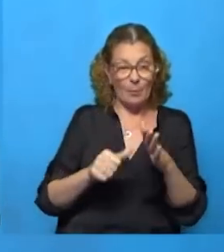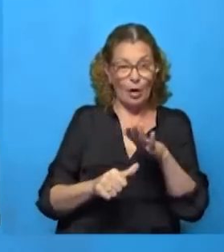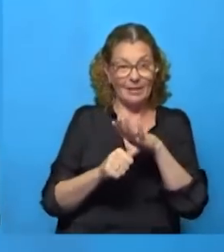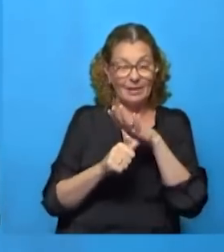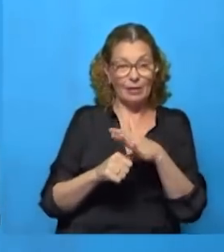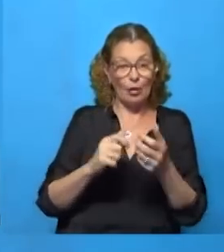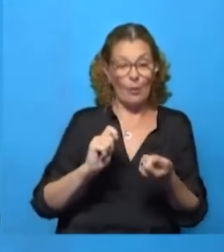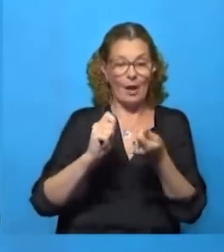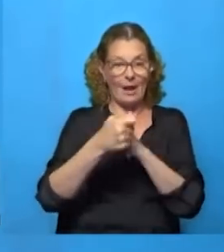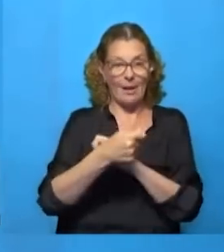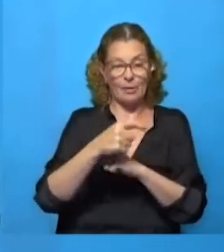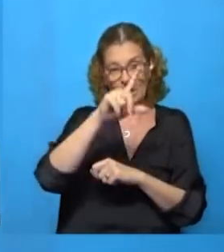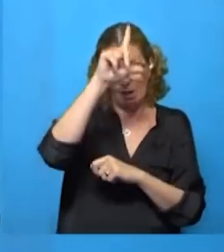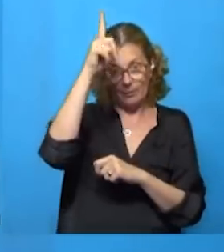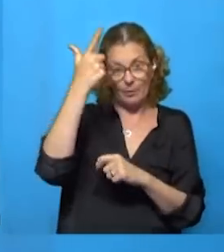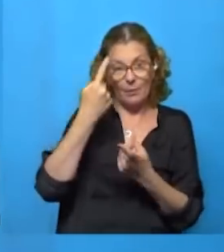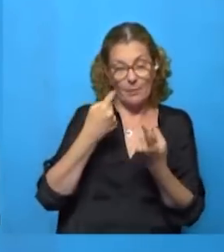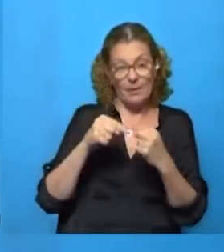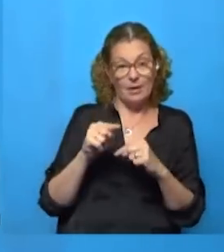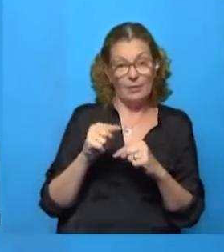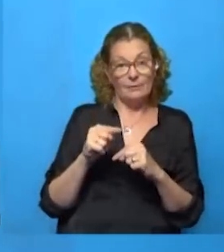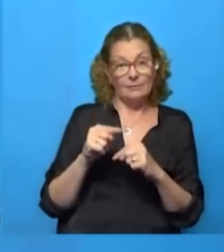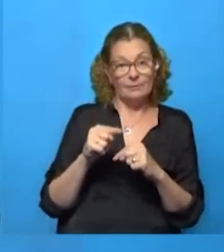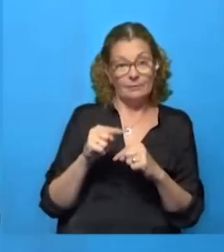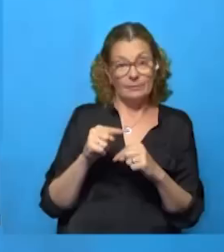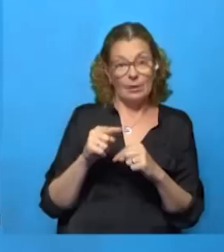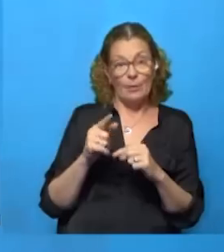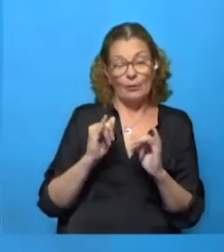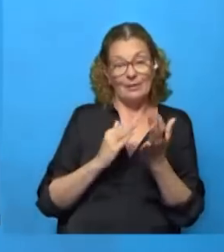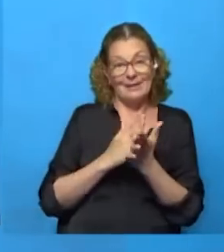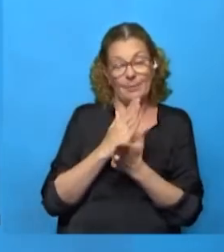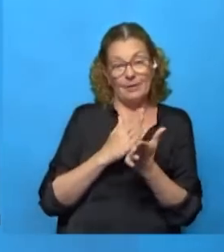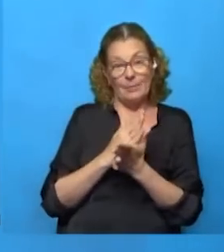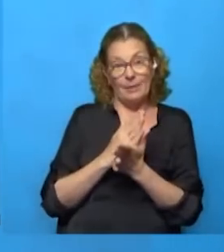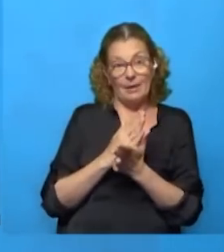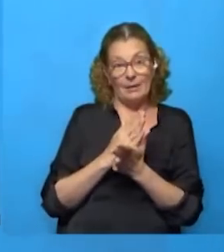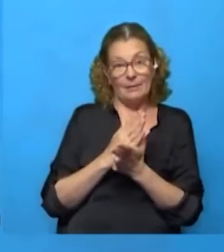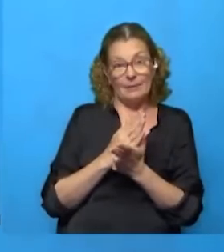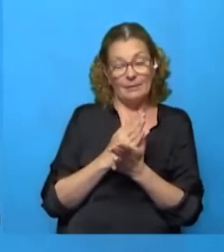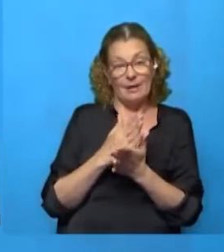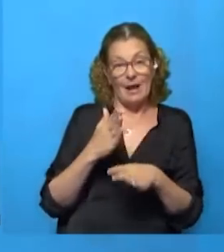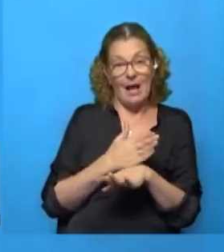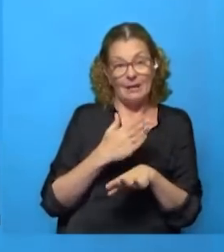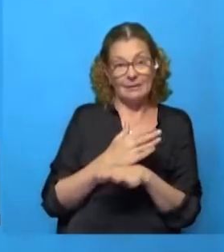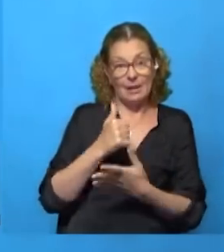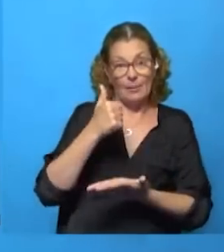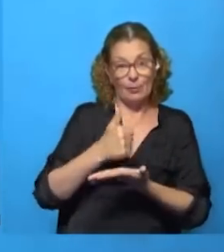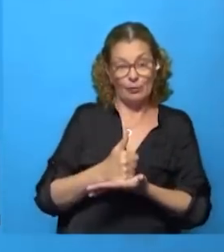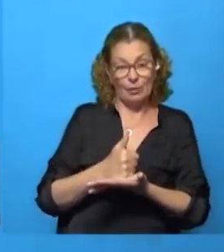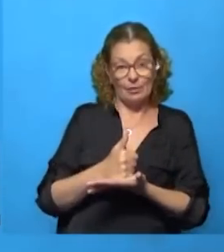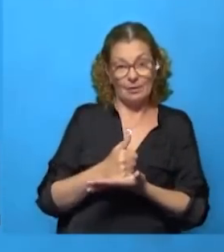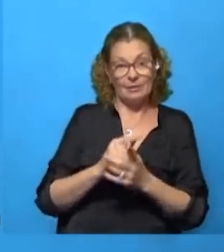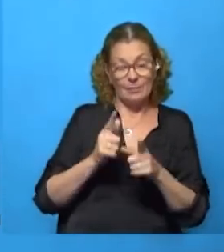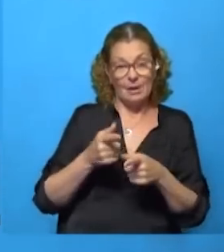sustituir a la calle pop pero como Suele suceder cuando antes se posiciona alguien